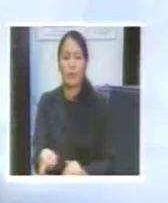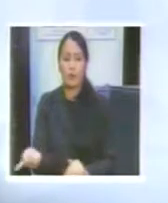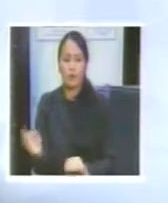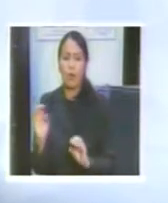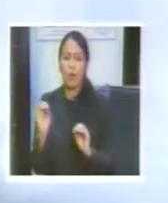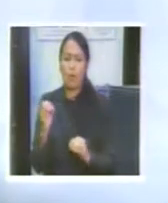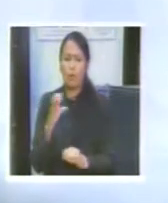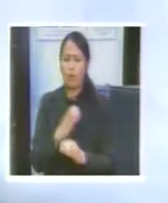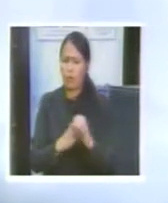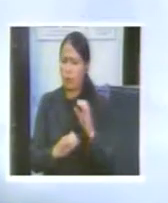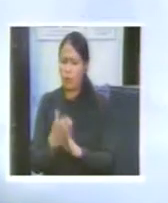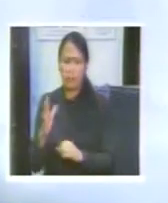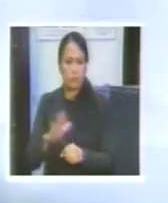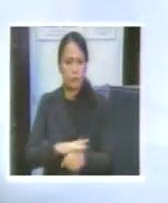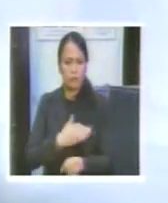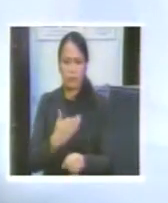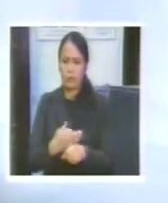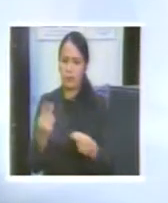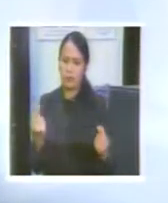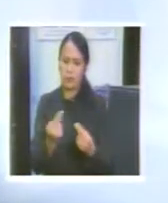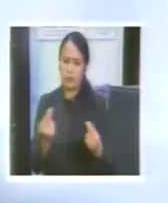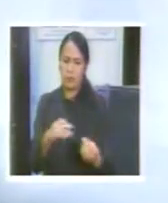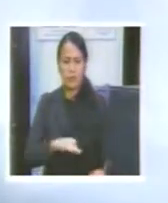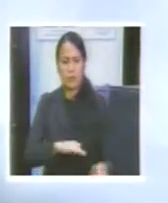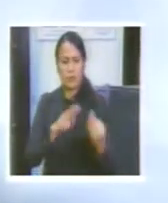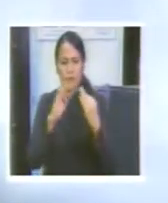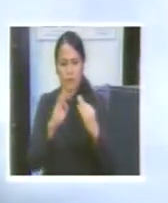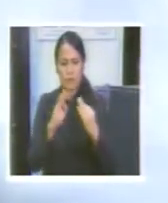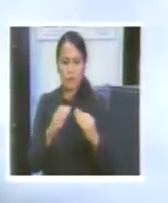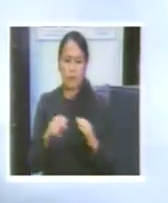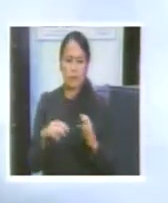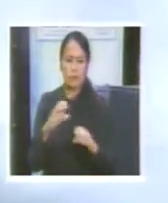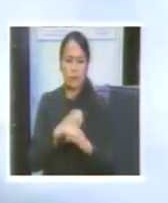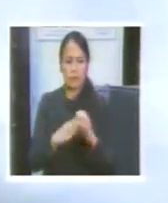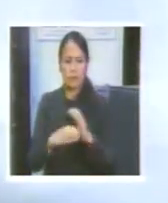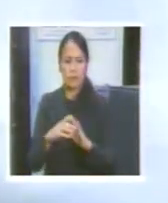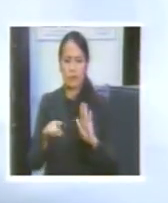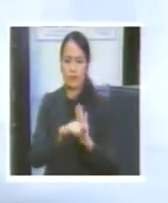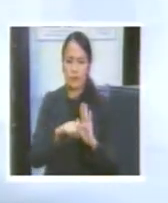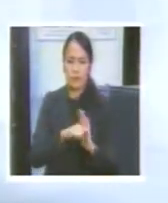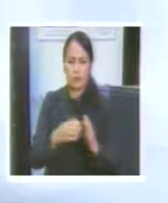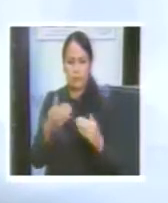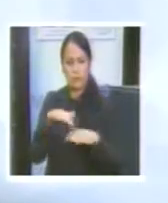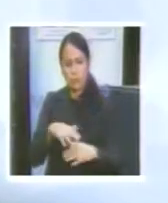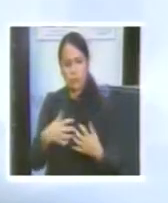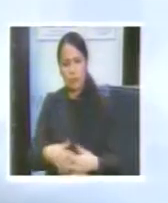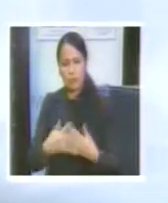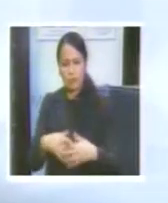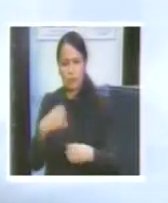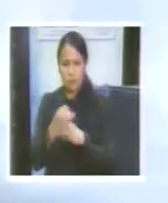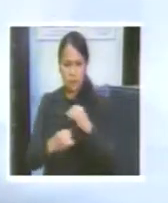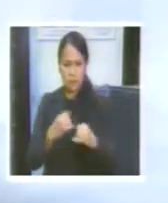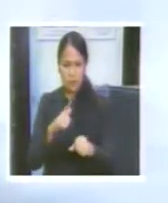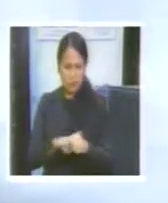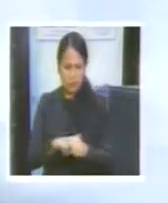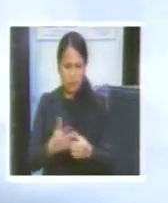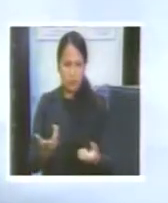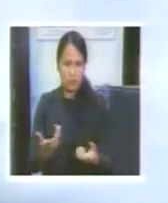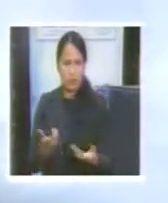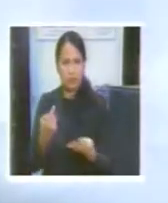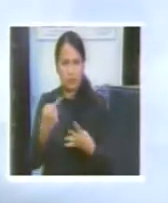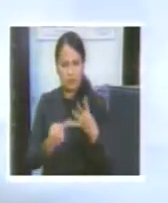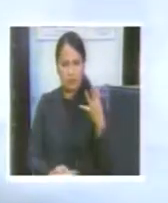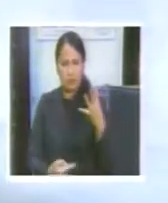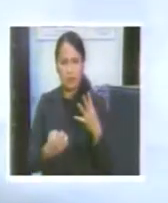con las condiciones e instrumentos para hacer frente a los efectos negativos de la competencia económica internacional, son